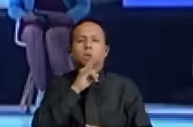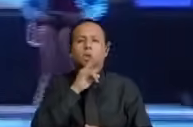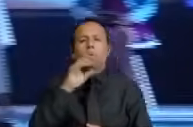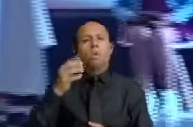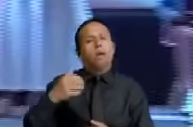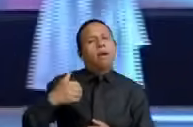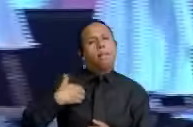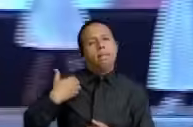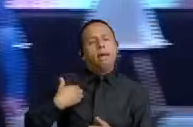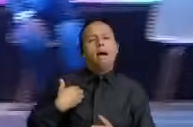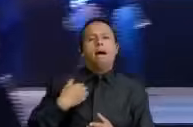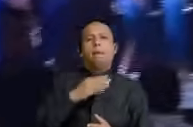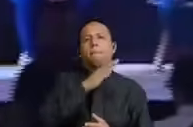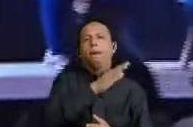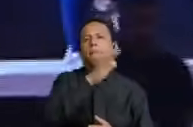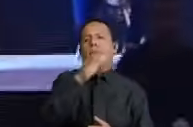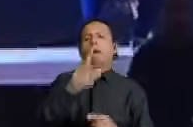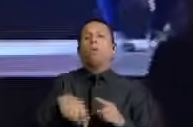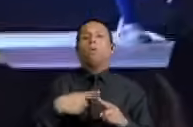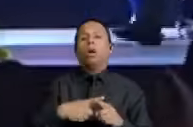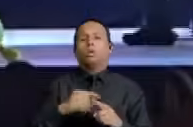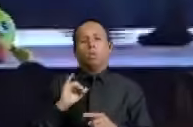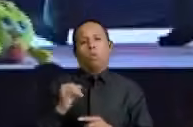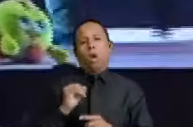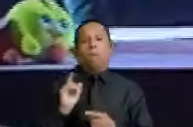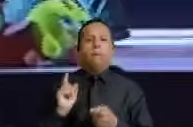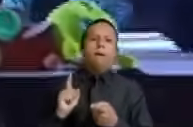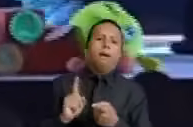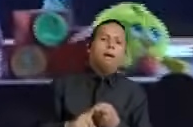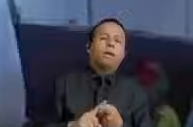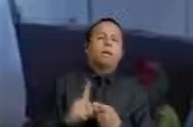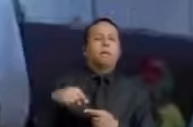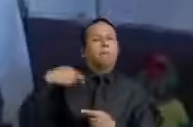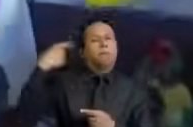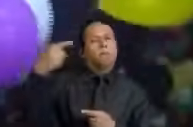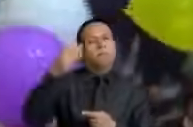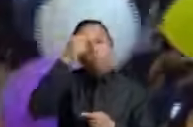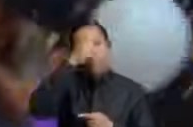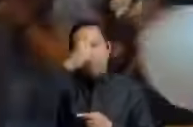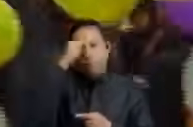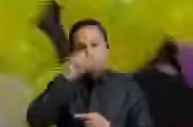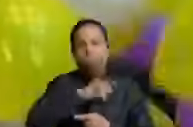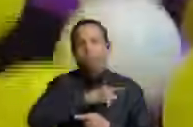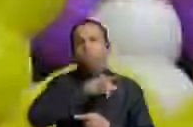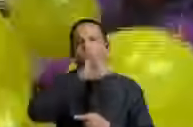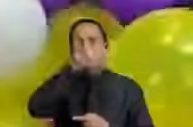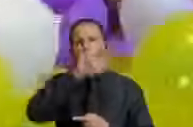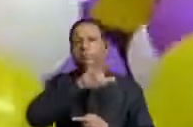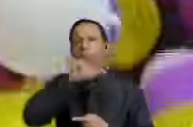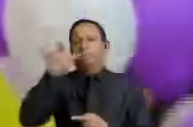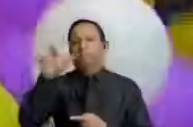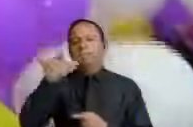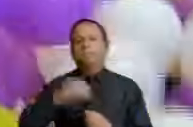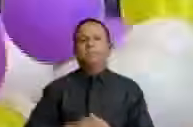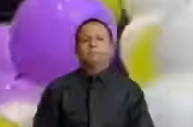Canadá desde este jueves hasta el próximo domingo inform